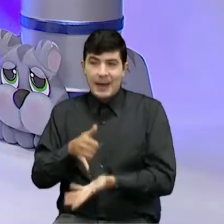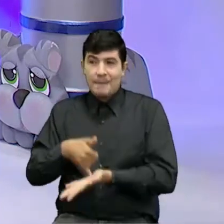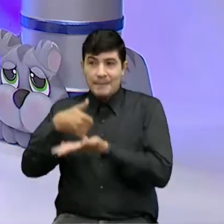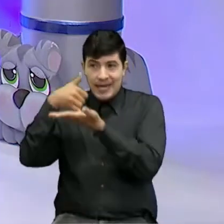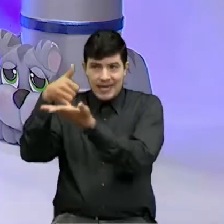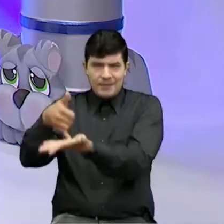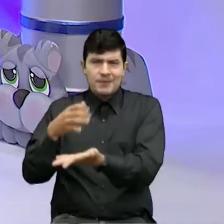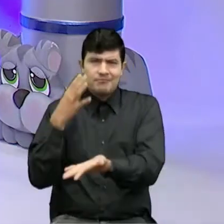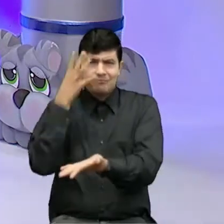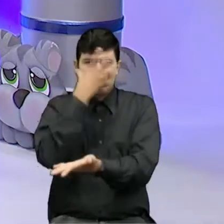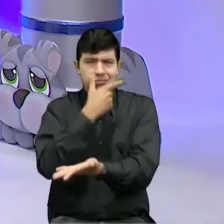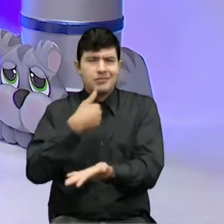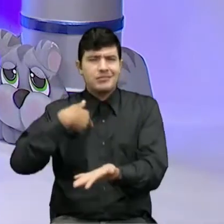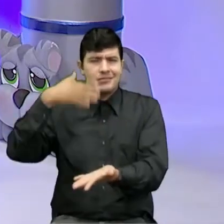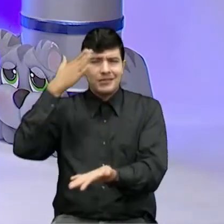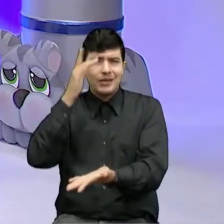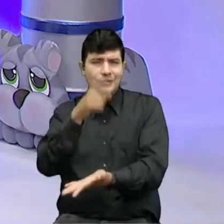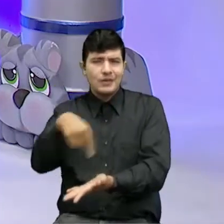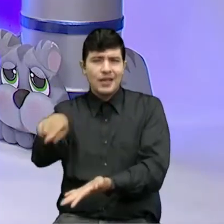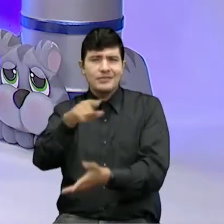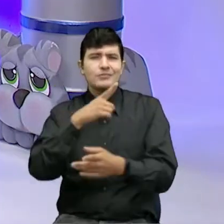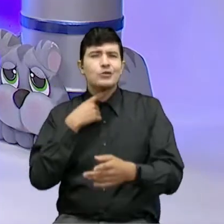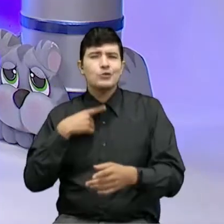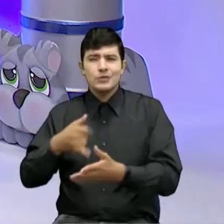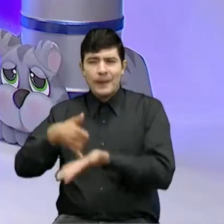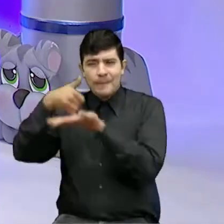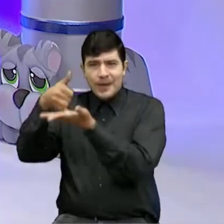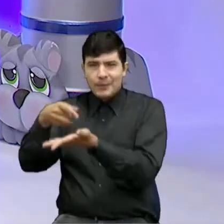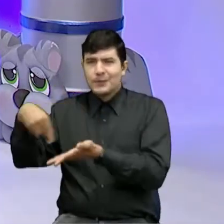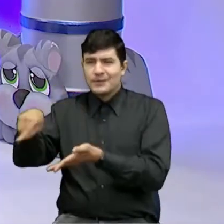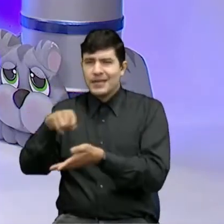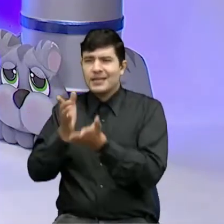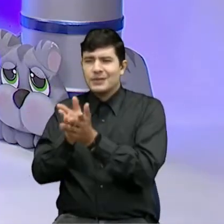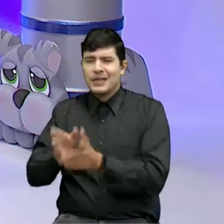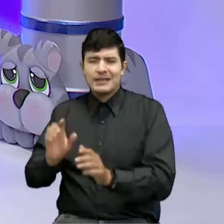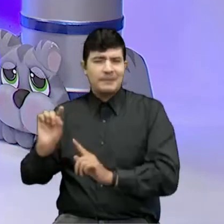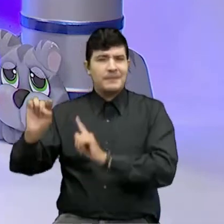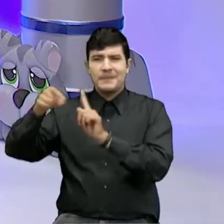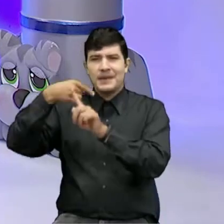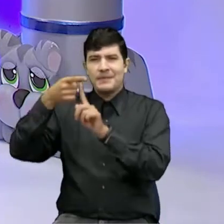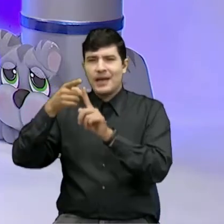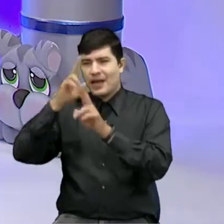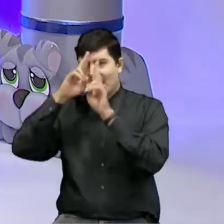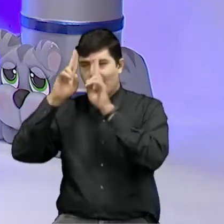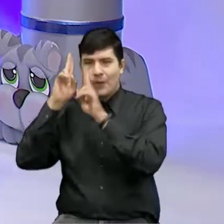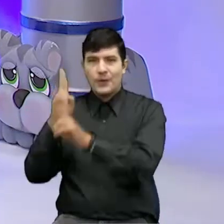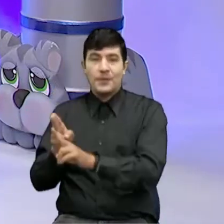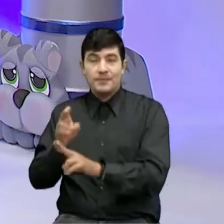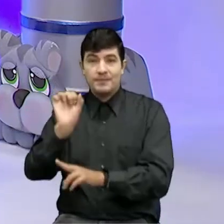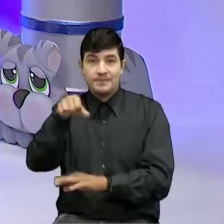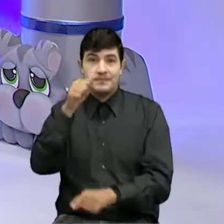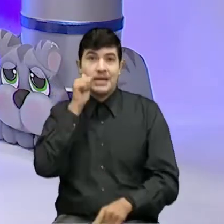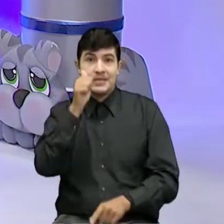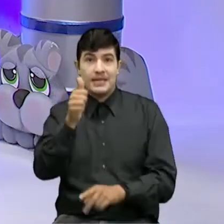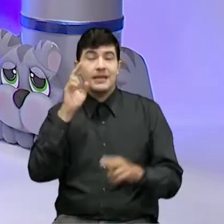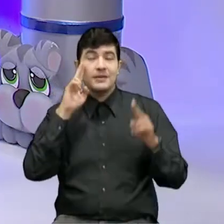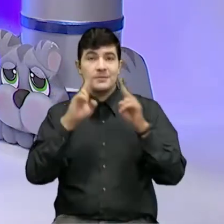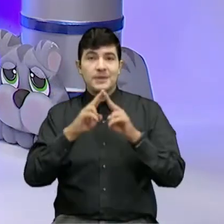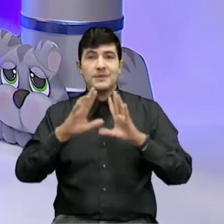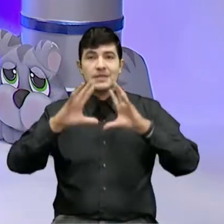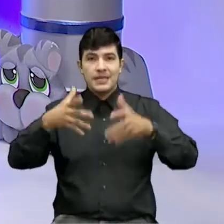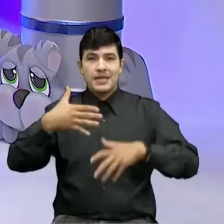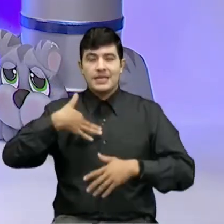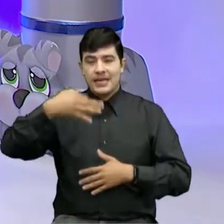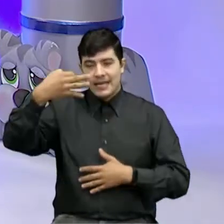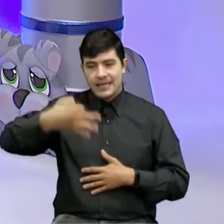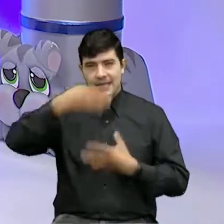premio divino que sé que les va a encantar. Así es que estén muy pendientes. Nos vemos mañana con clase de ética y valores. Recuerden que siempre